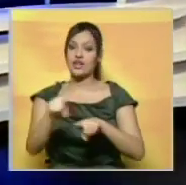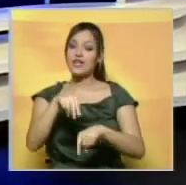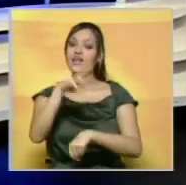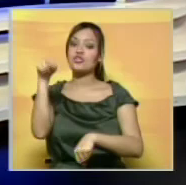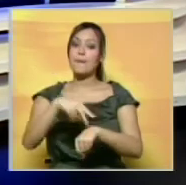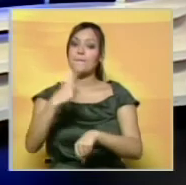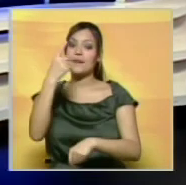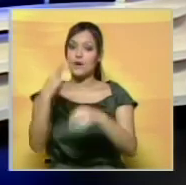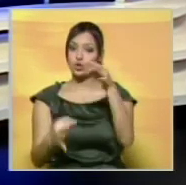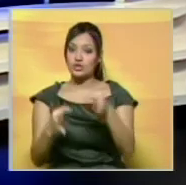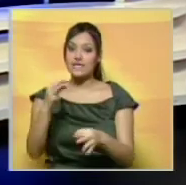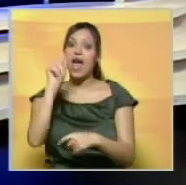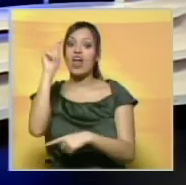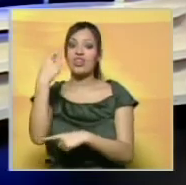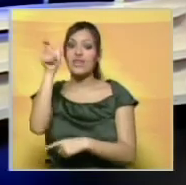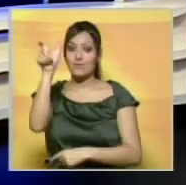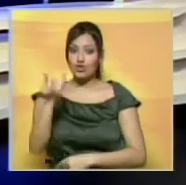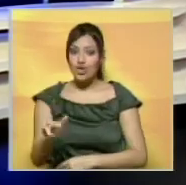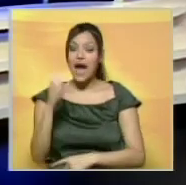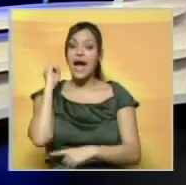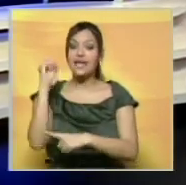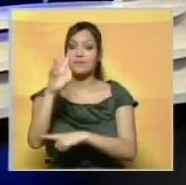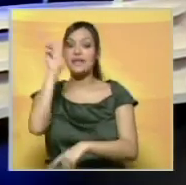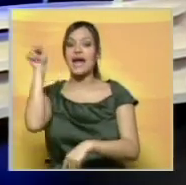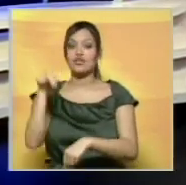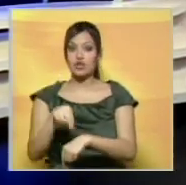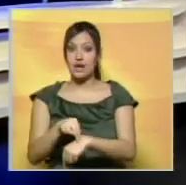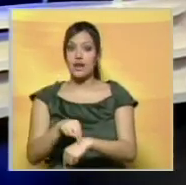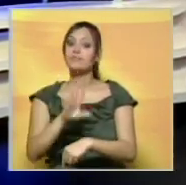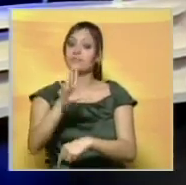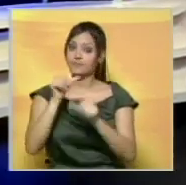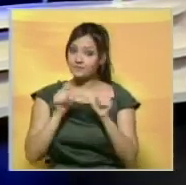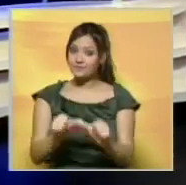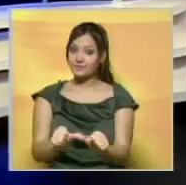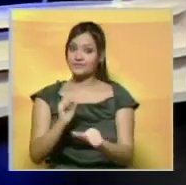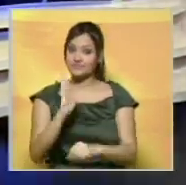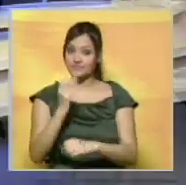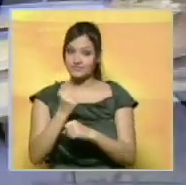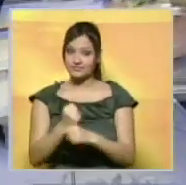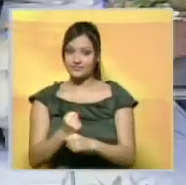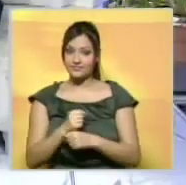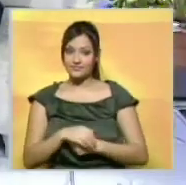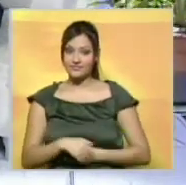nacional de Primero Justicia y diputado a la Asamblea Nacional. Sigan allí.